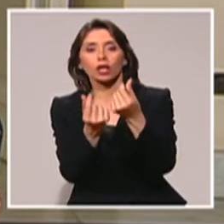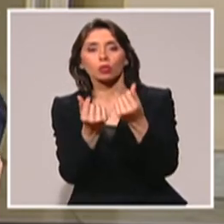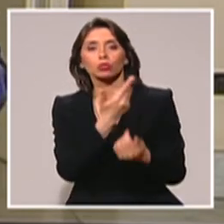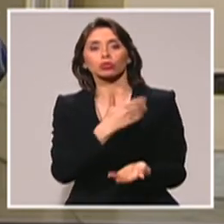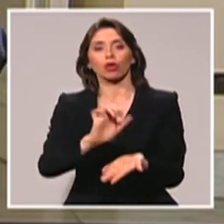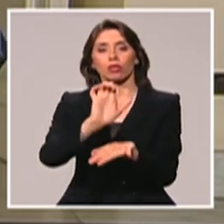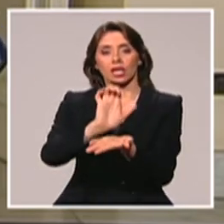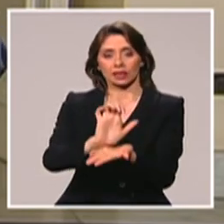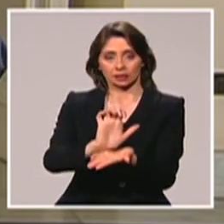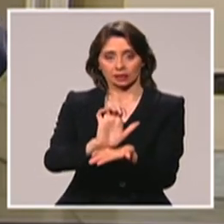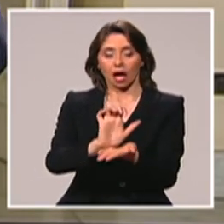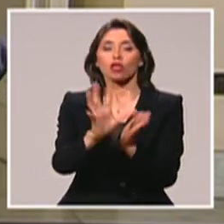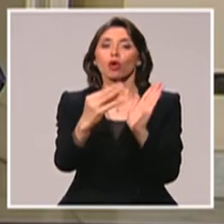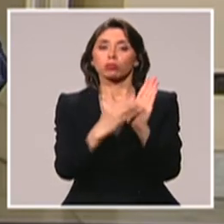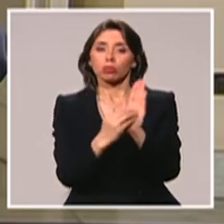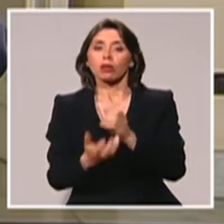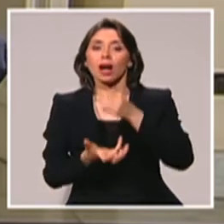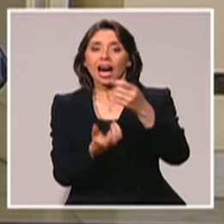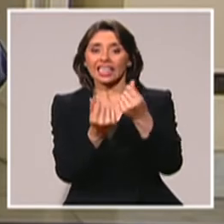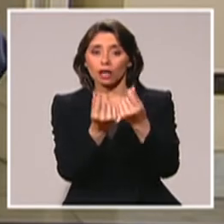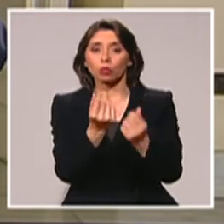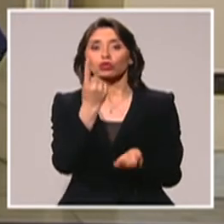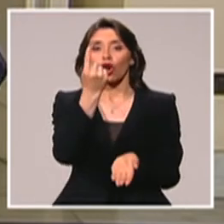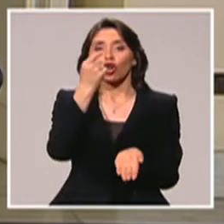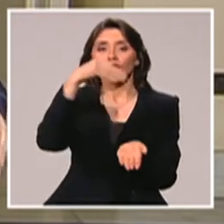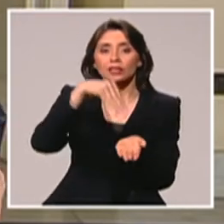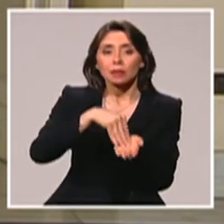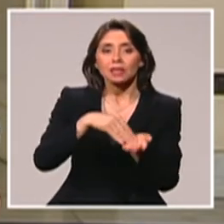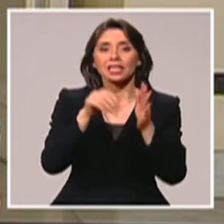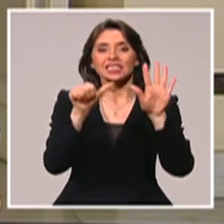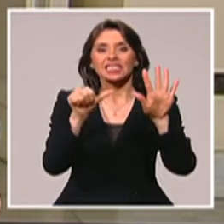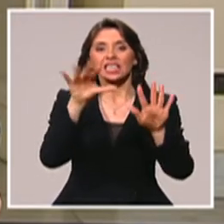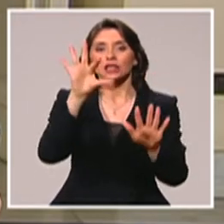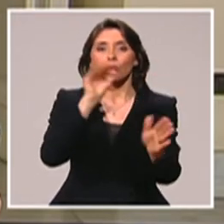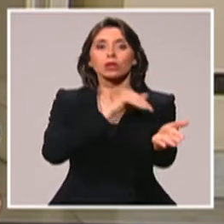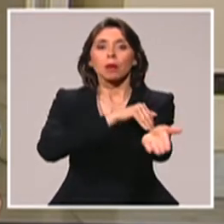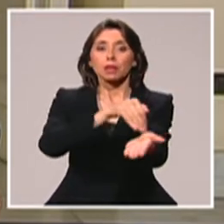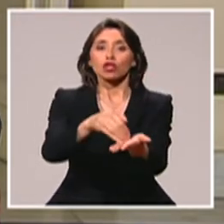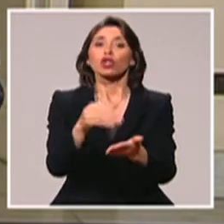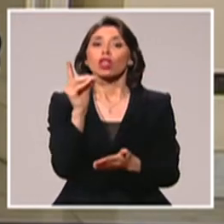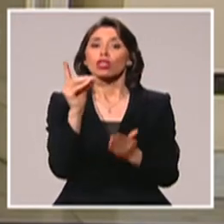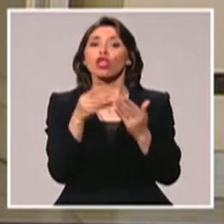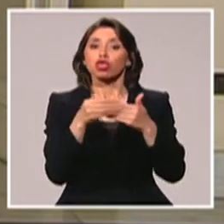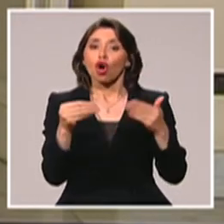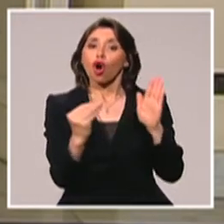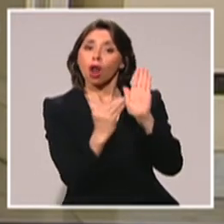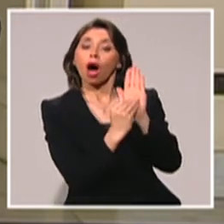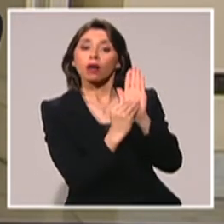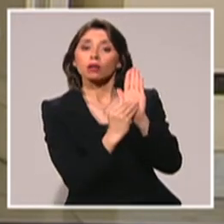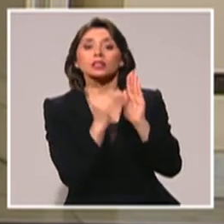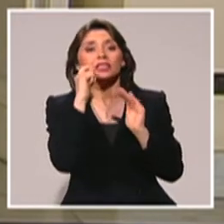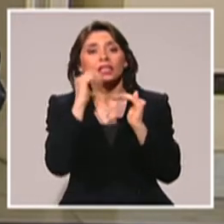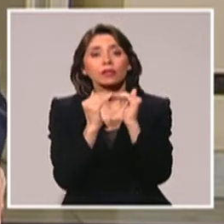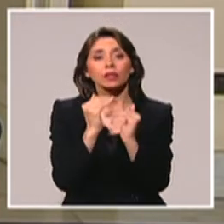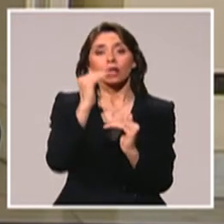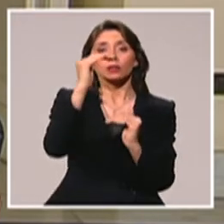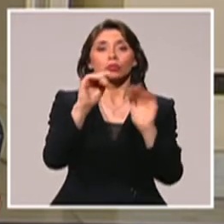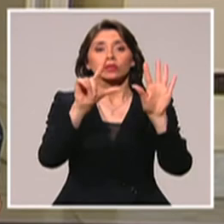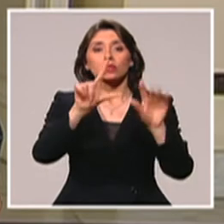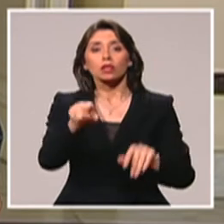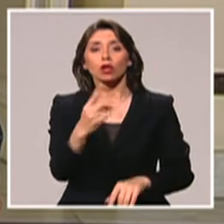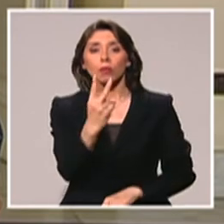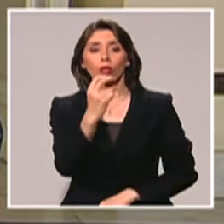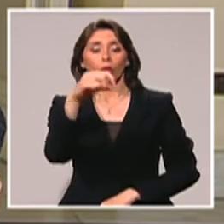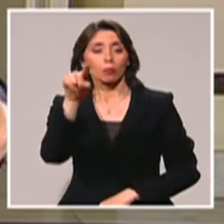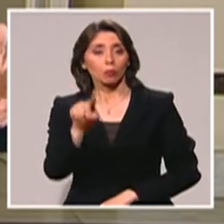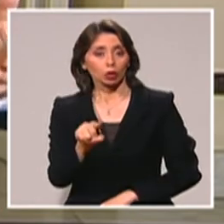consideran recursos por 11 mil 650 millones de dólares lo que significa un crecimiento de 7,2 por ciento